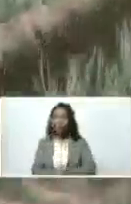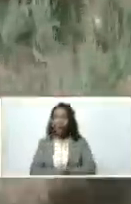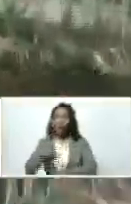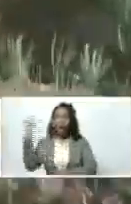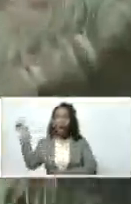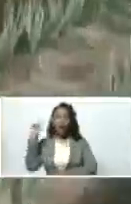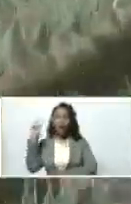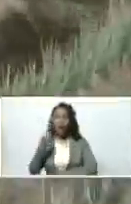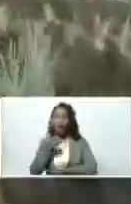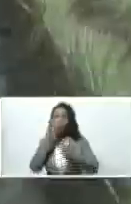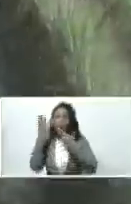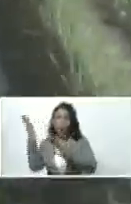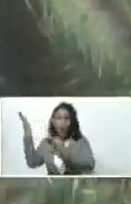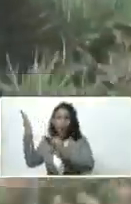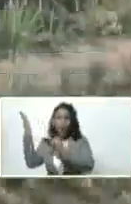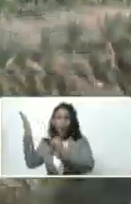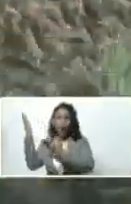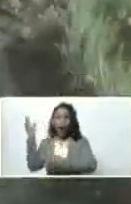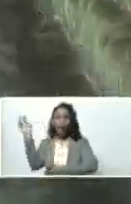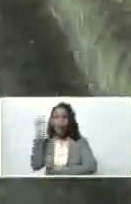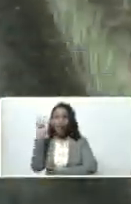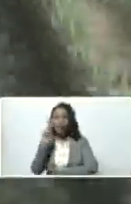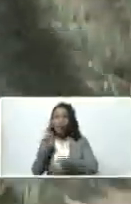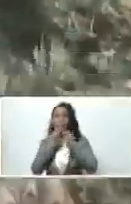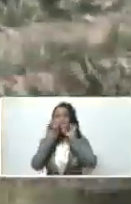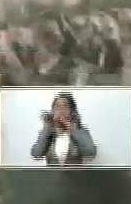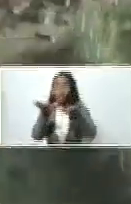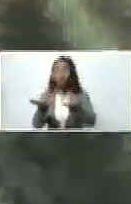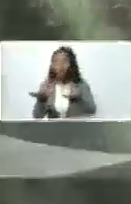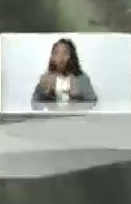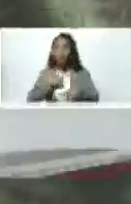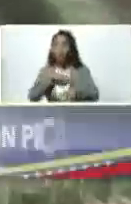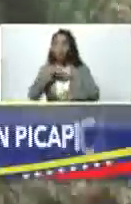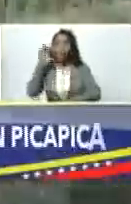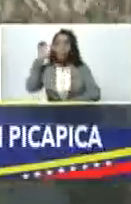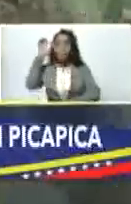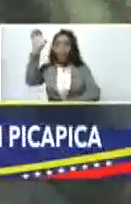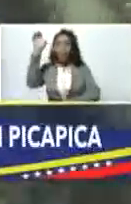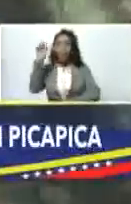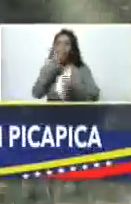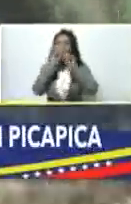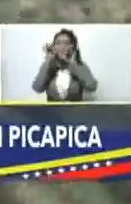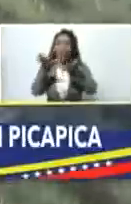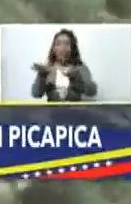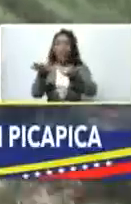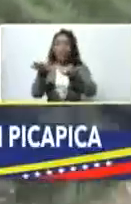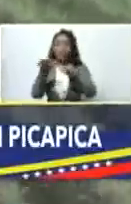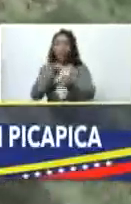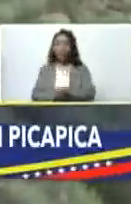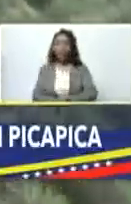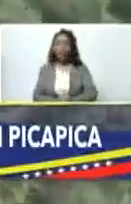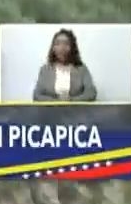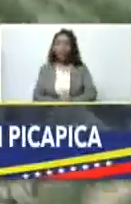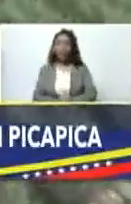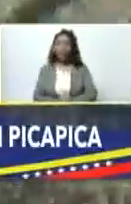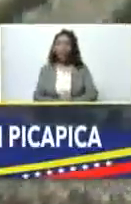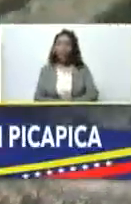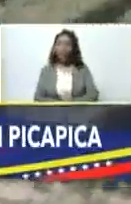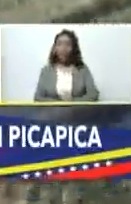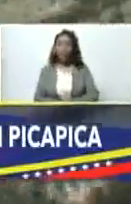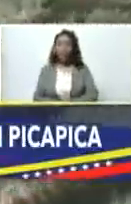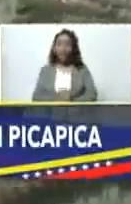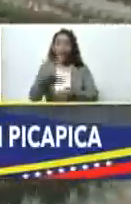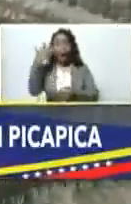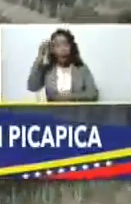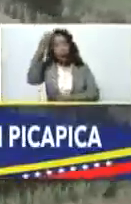Venezuela buena en la Venezuela bendecida nuestra patria bendita y bendecida con Calve